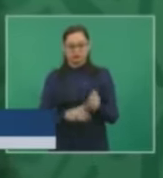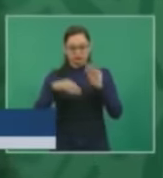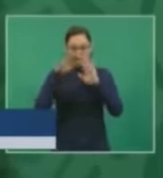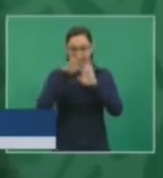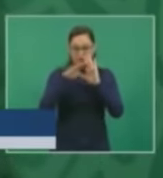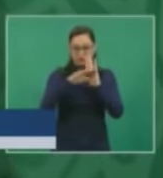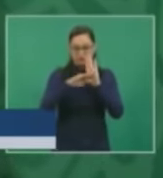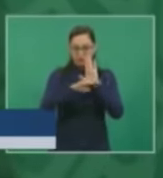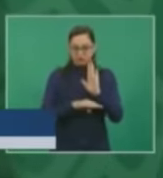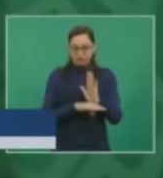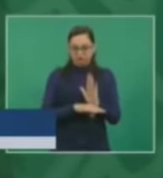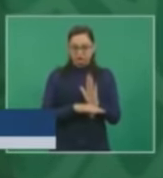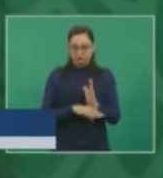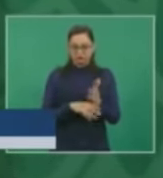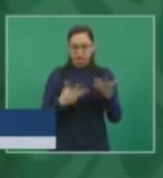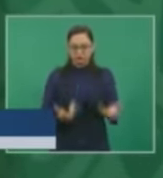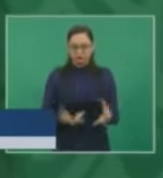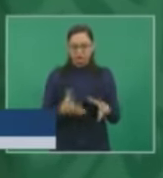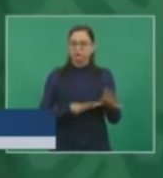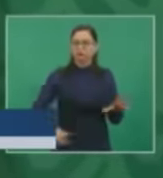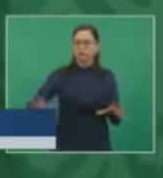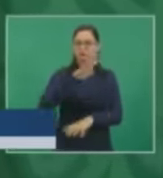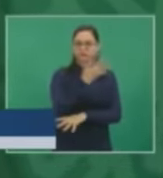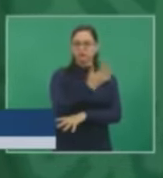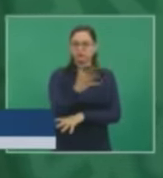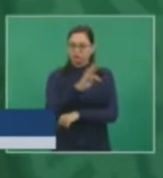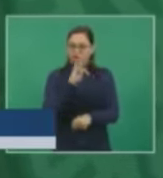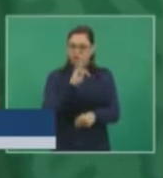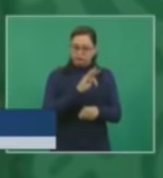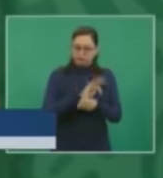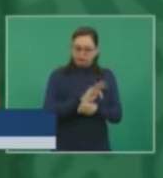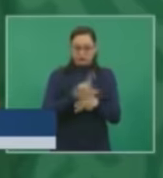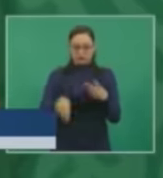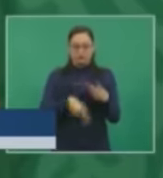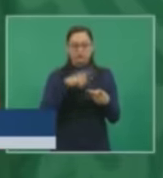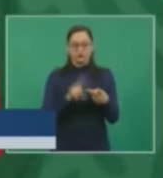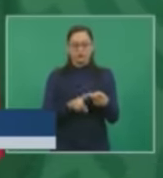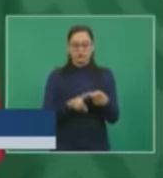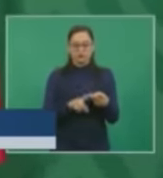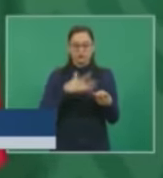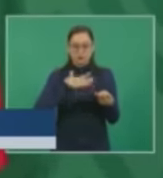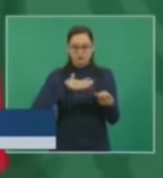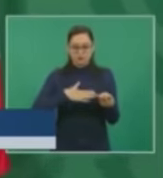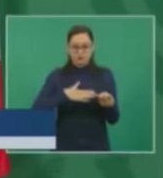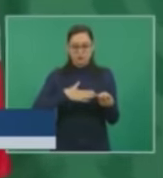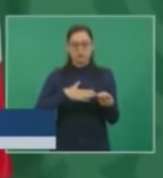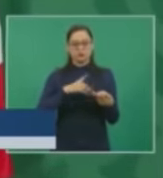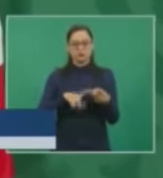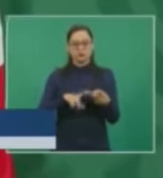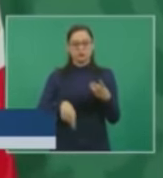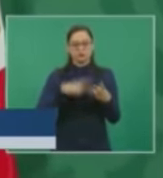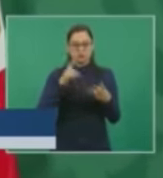la cerrazón de estas posibilidades, pues quisiera hacerse justicia por su propia mano, y ya bastante meneado está el Estado,